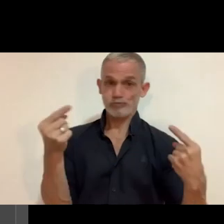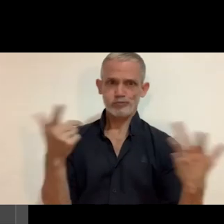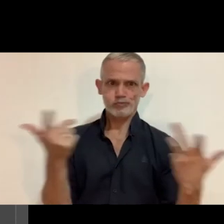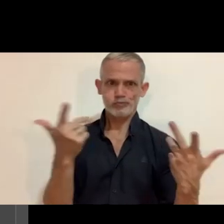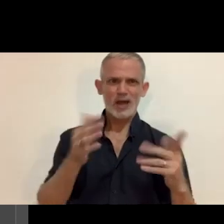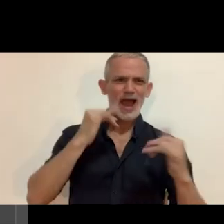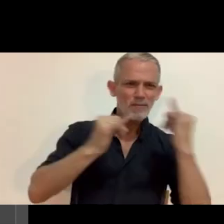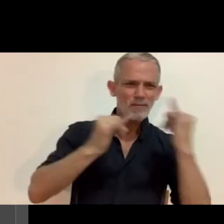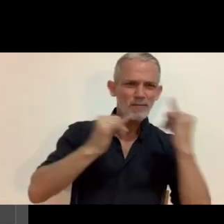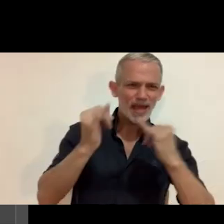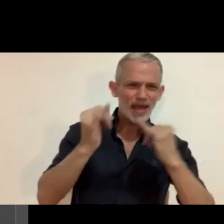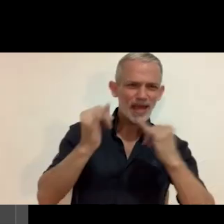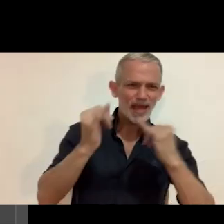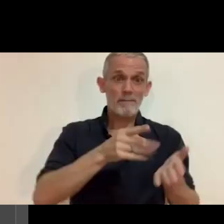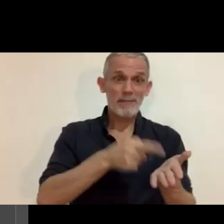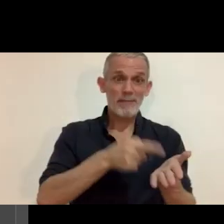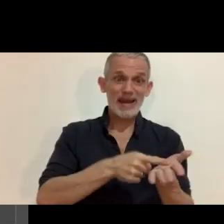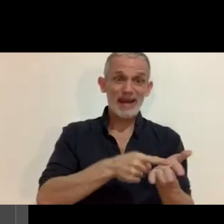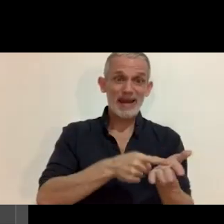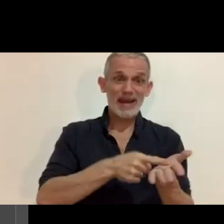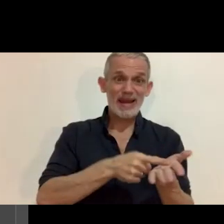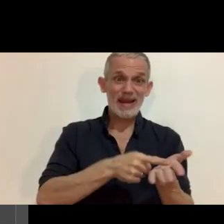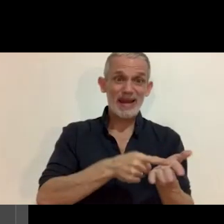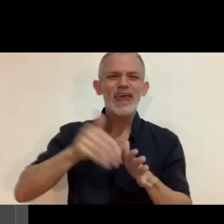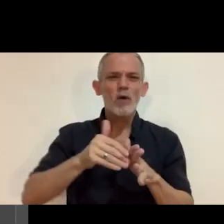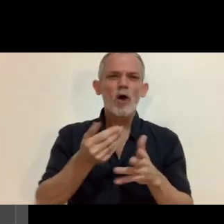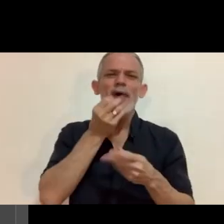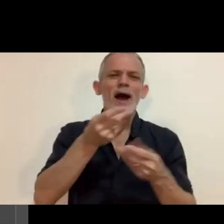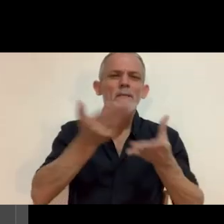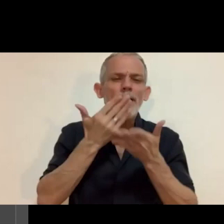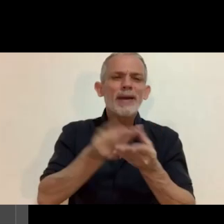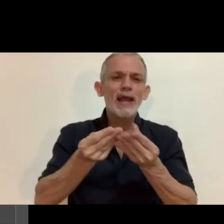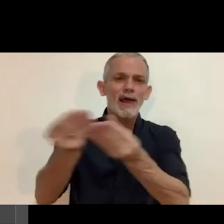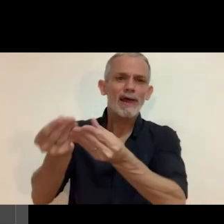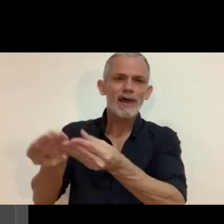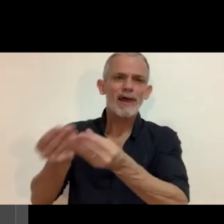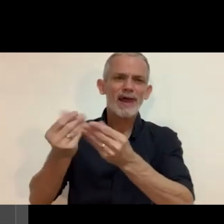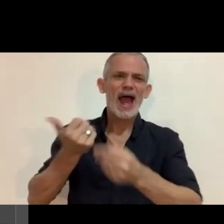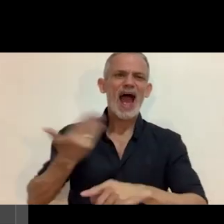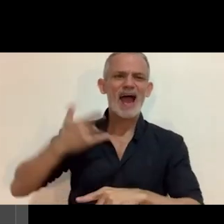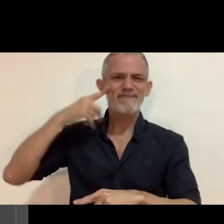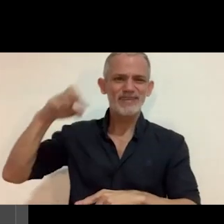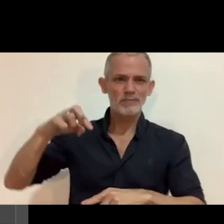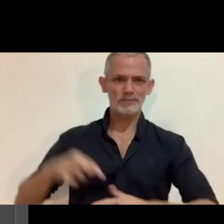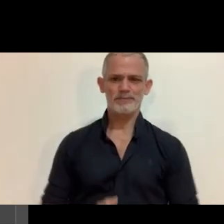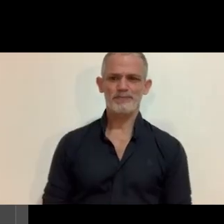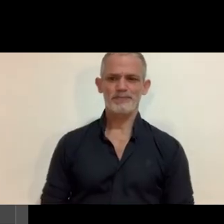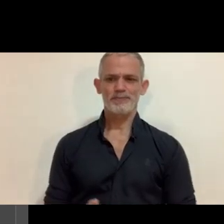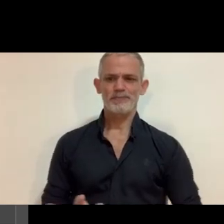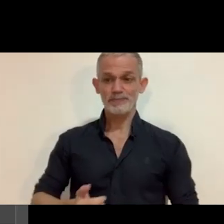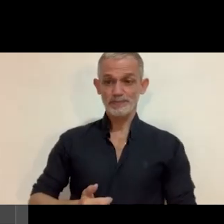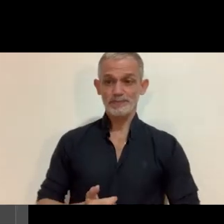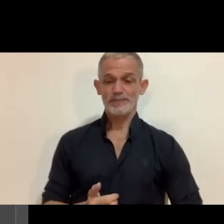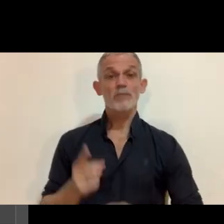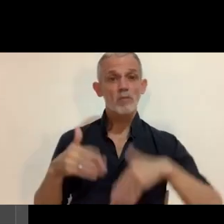de la empresa en cuanto a la demora en presentar la documentación ante el organismo recaudador. Vamos a